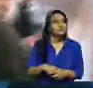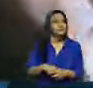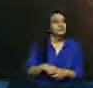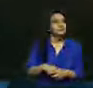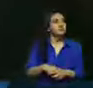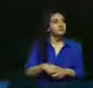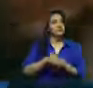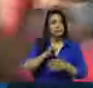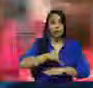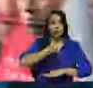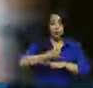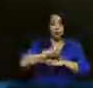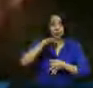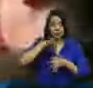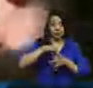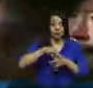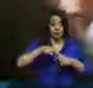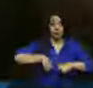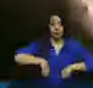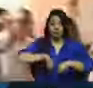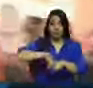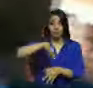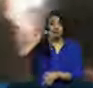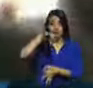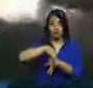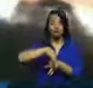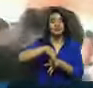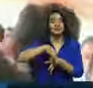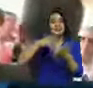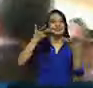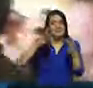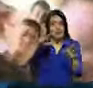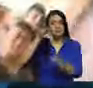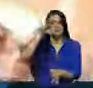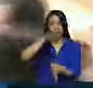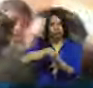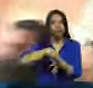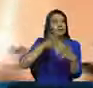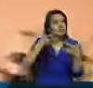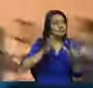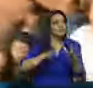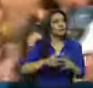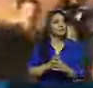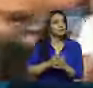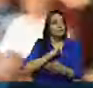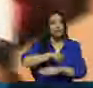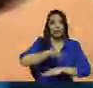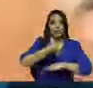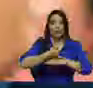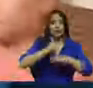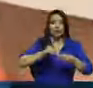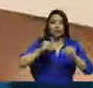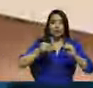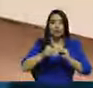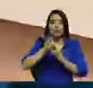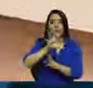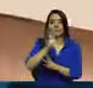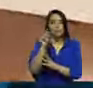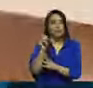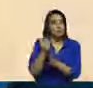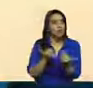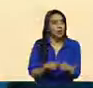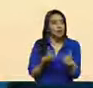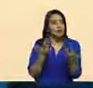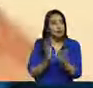Junta Receptora del Voto, él ha hecho pues su votación en la Junta número 50 y en este momento